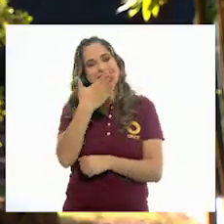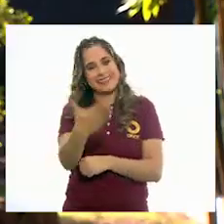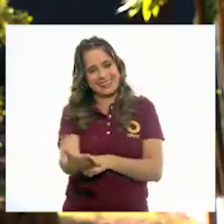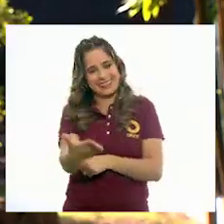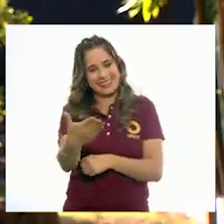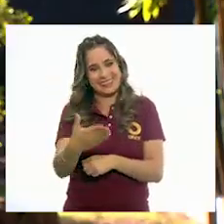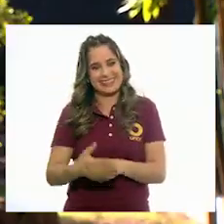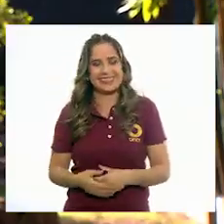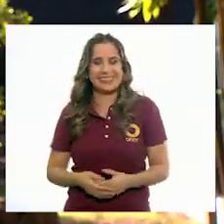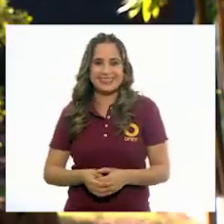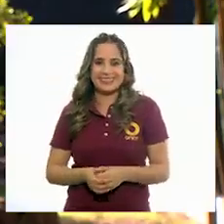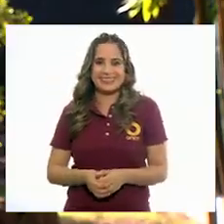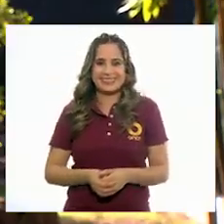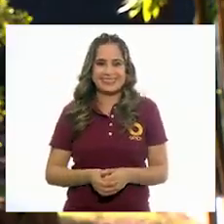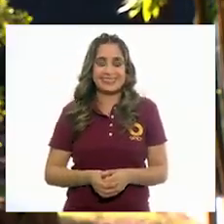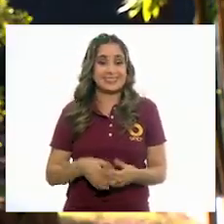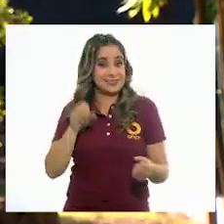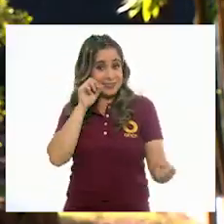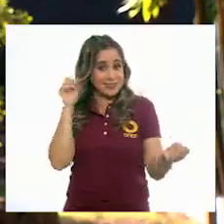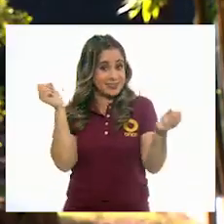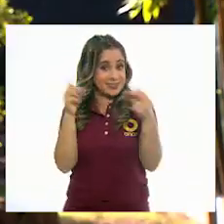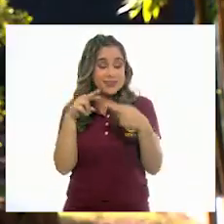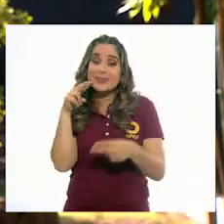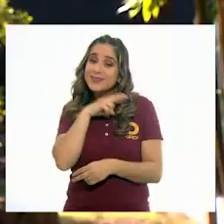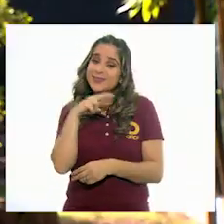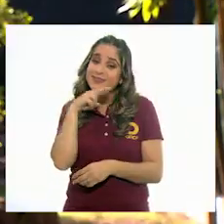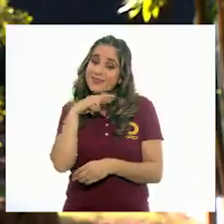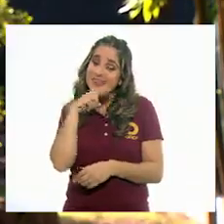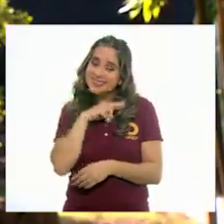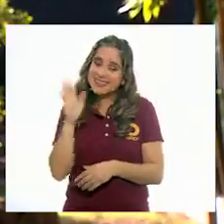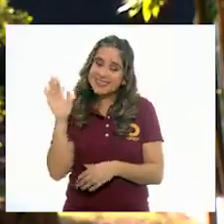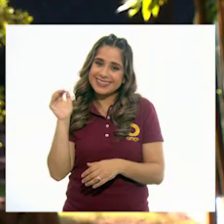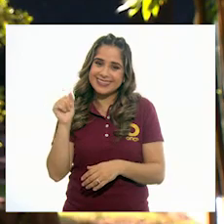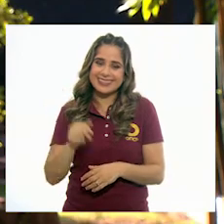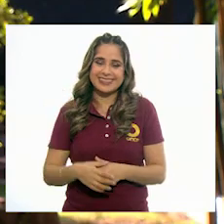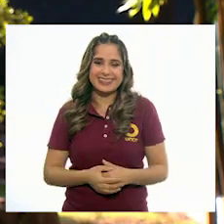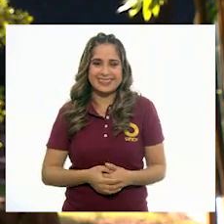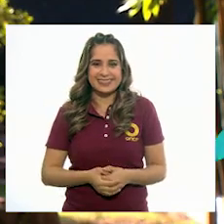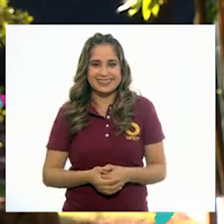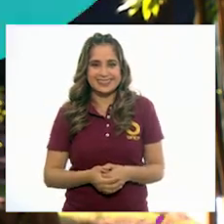¡Muy bien! ¡Nos vemos pronto!